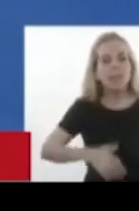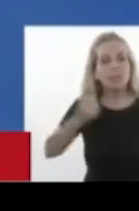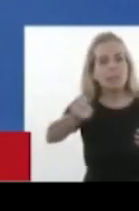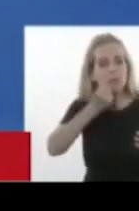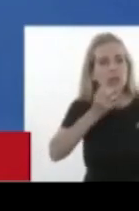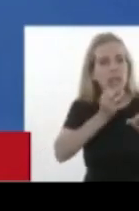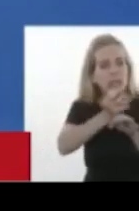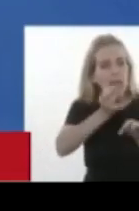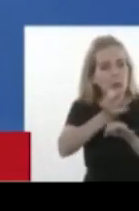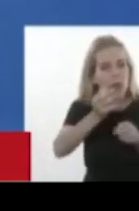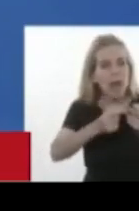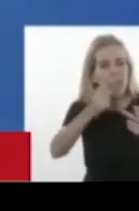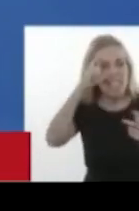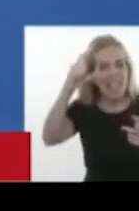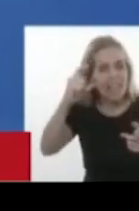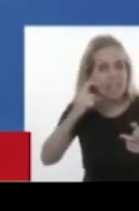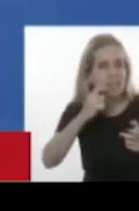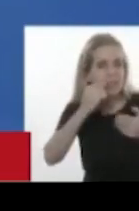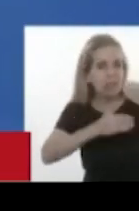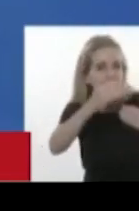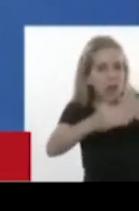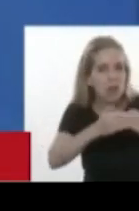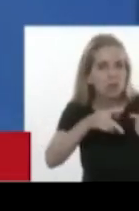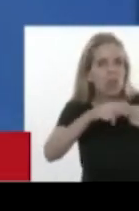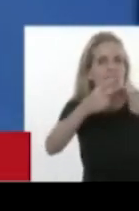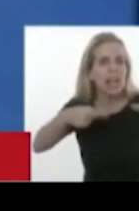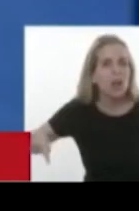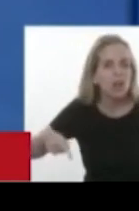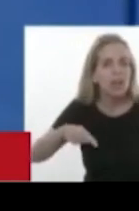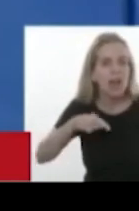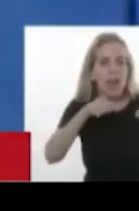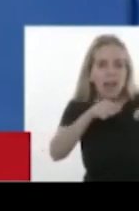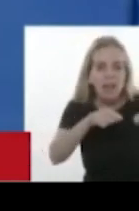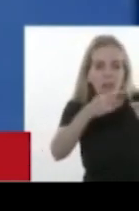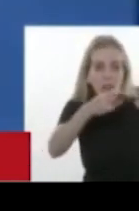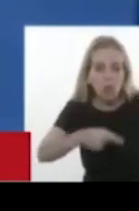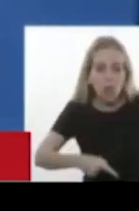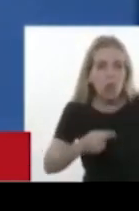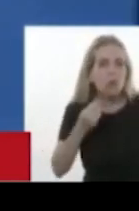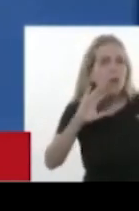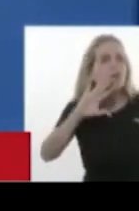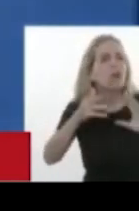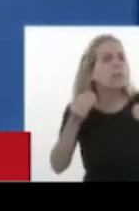desarrollar inteligencia y también desarrollarlo con criterios de igualdad.